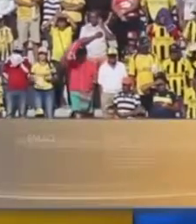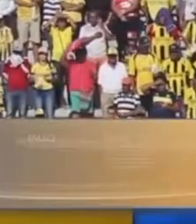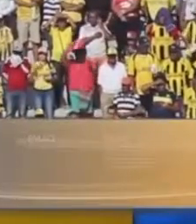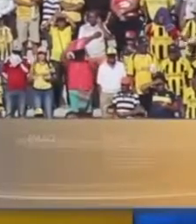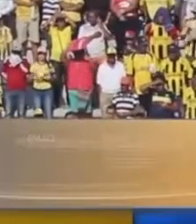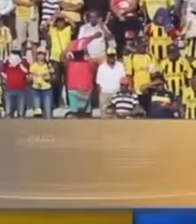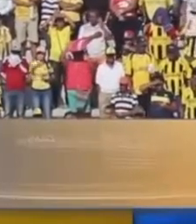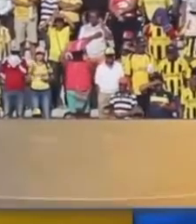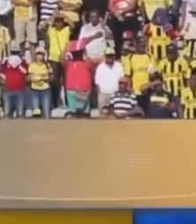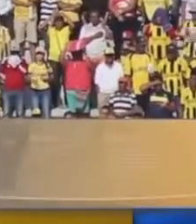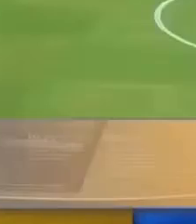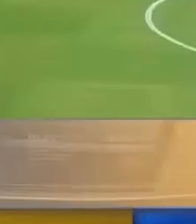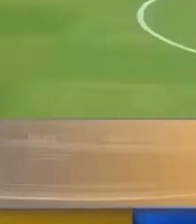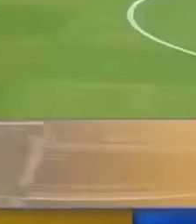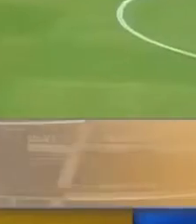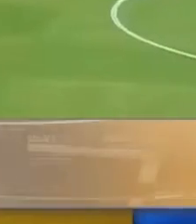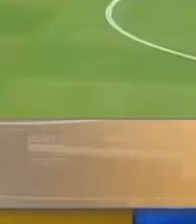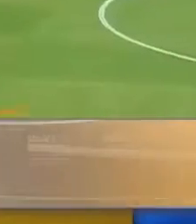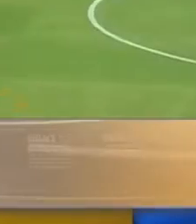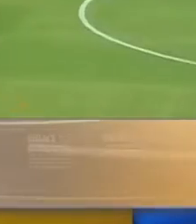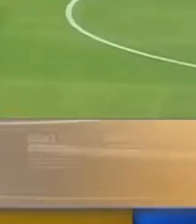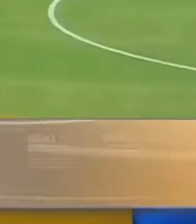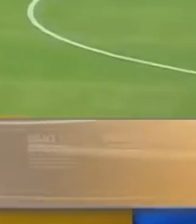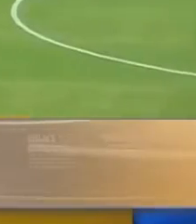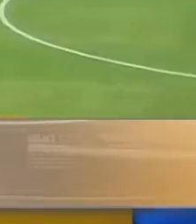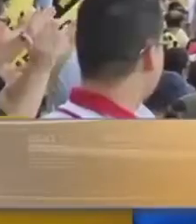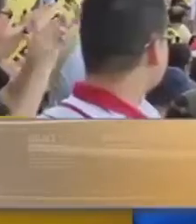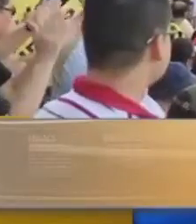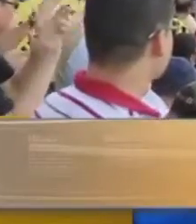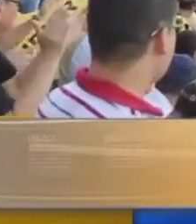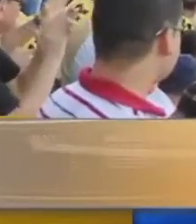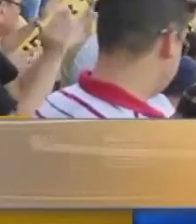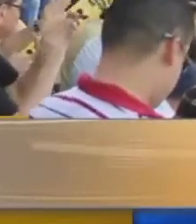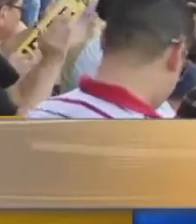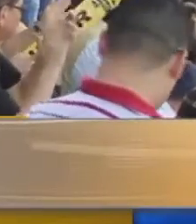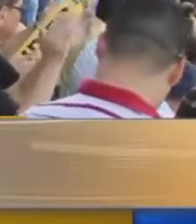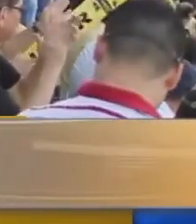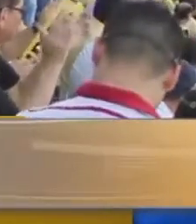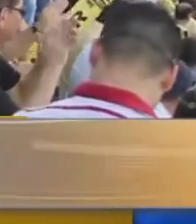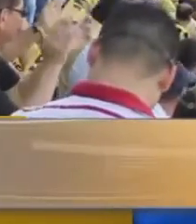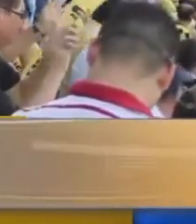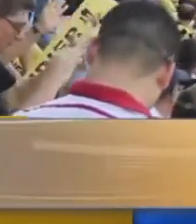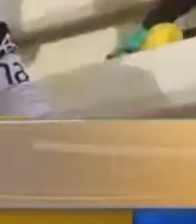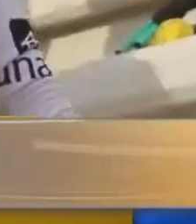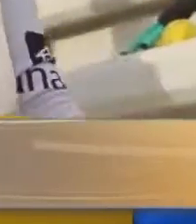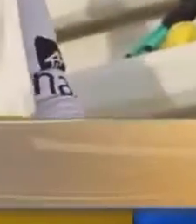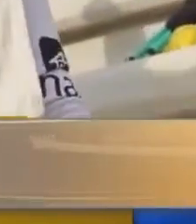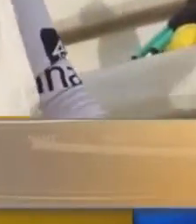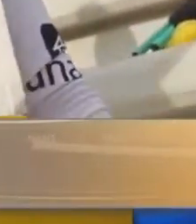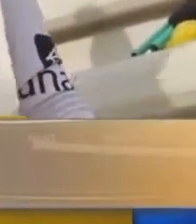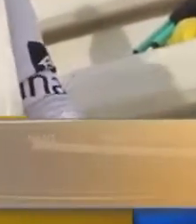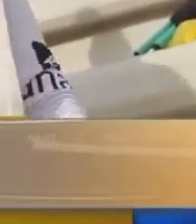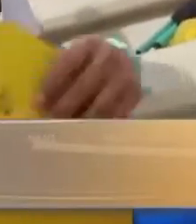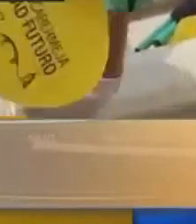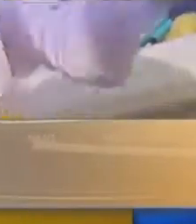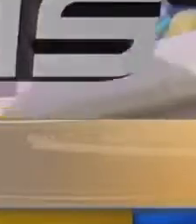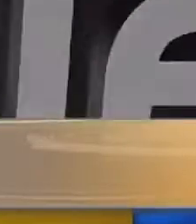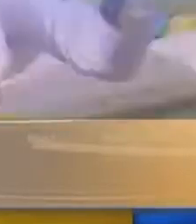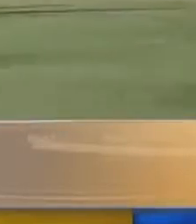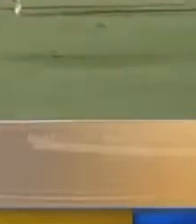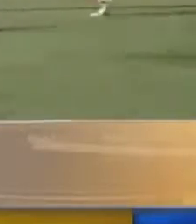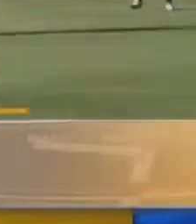para el partido de Alianza Petrolera, mañana contra Fortaleza Fútbol Club. Todas las mujeres entrarán gratis al Daniel Villa Zapata a partir de las 5 de la